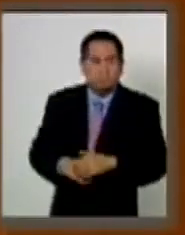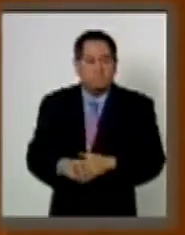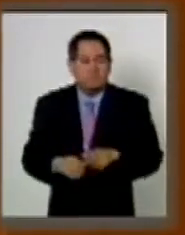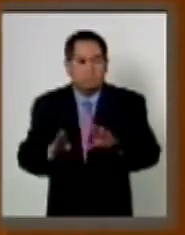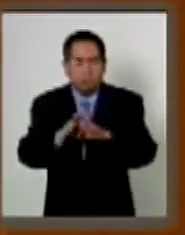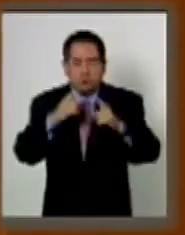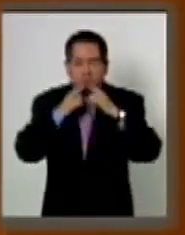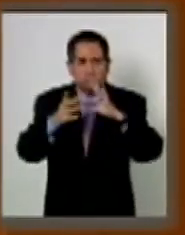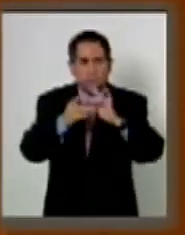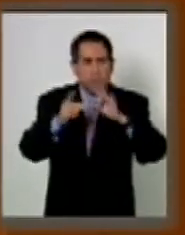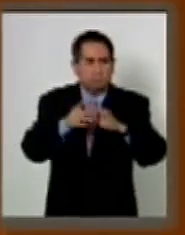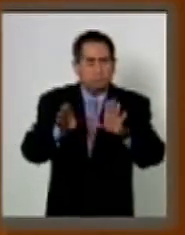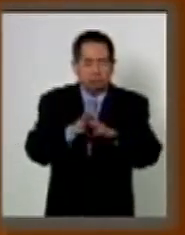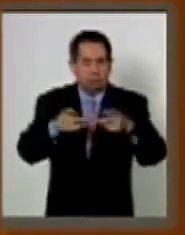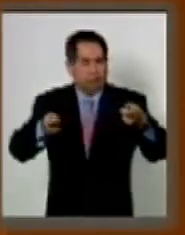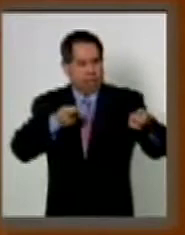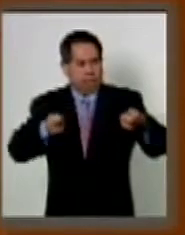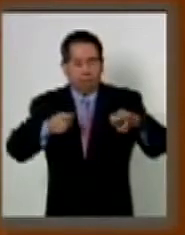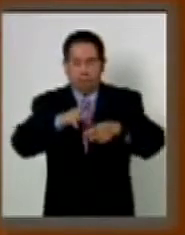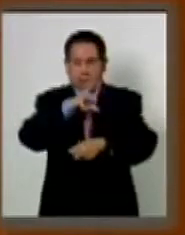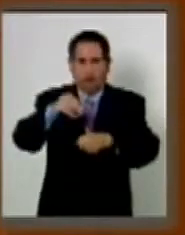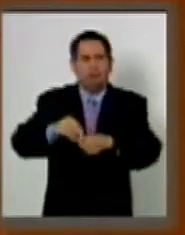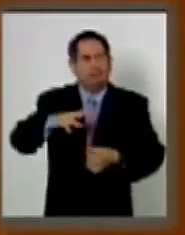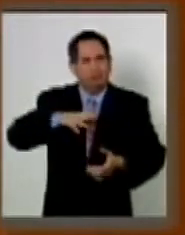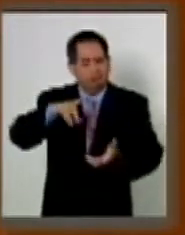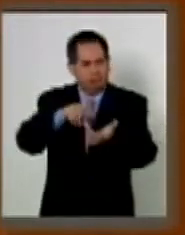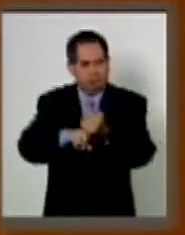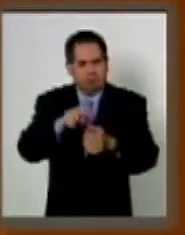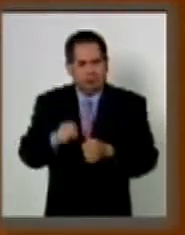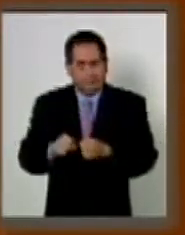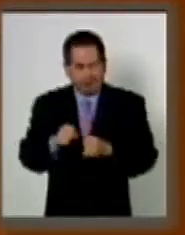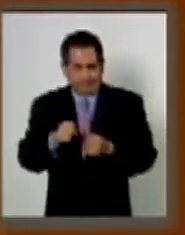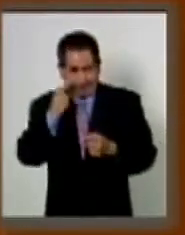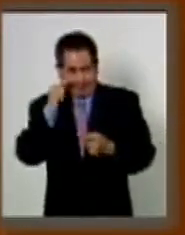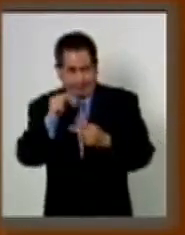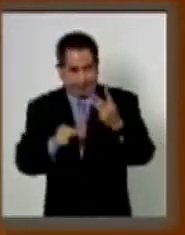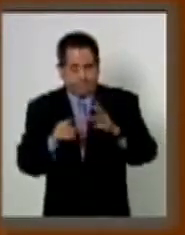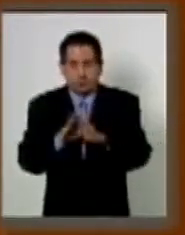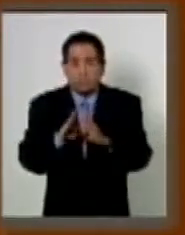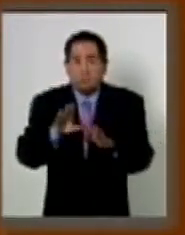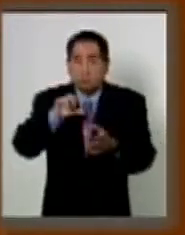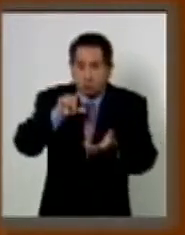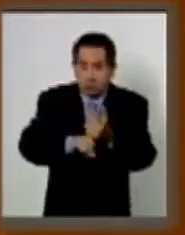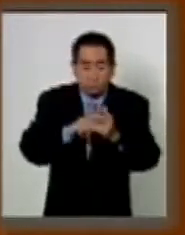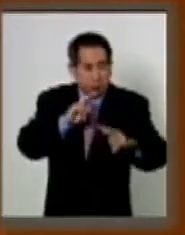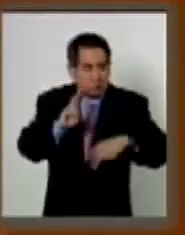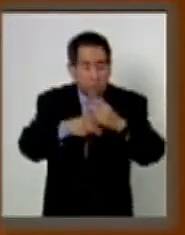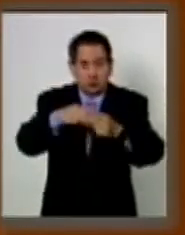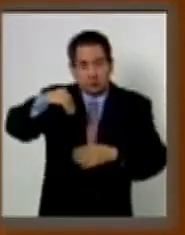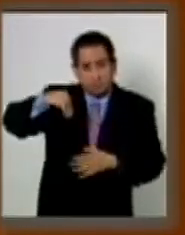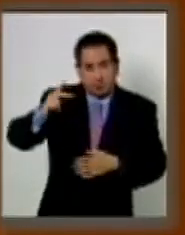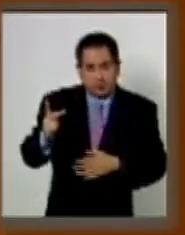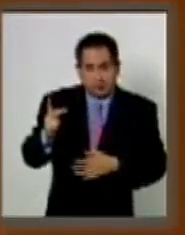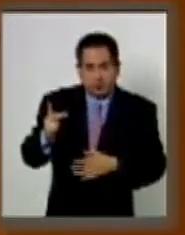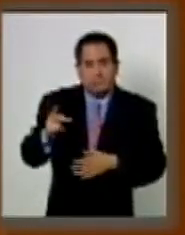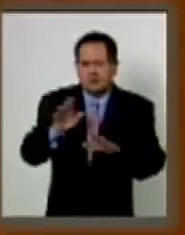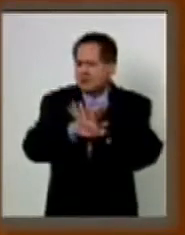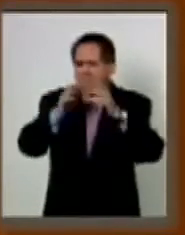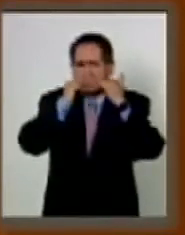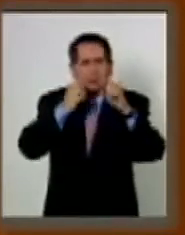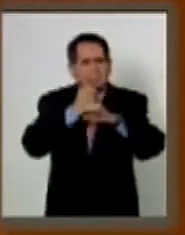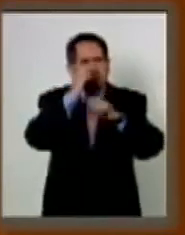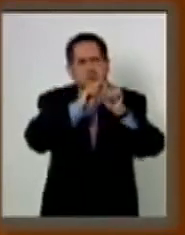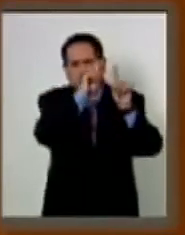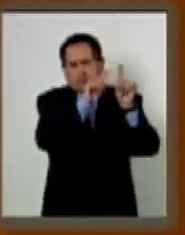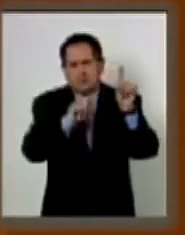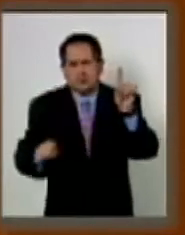gran parte de la corrupción que existe en esta materia. Si hoy vamos a un ministerio público de cualquiera de los